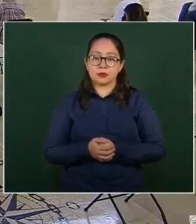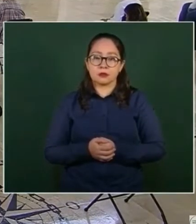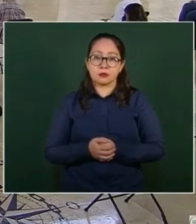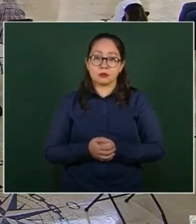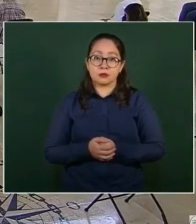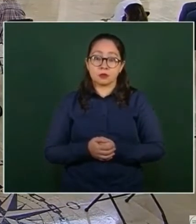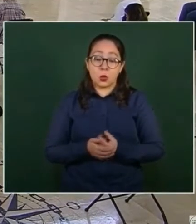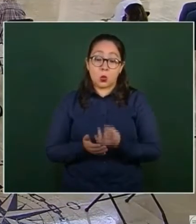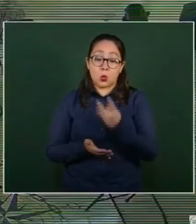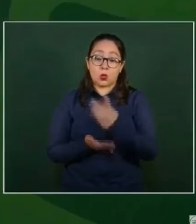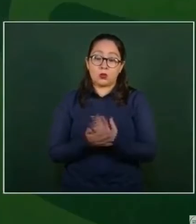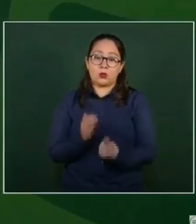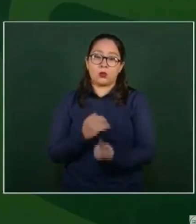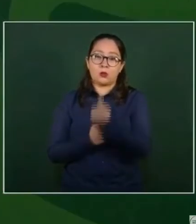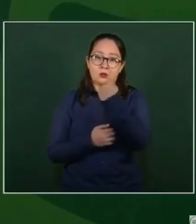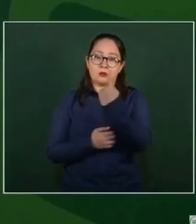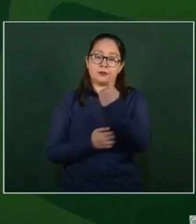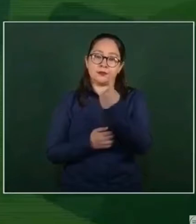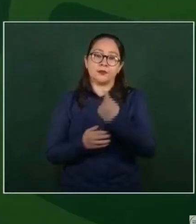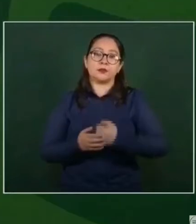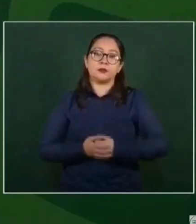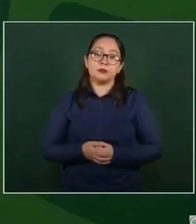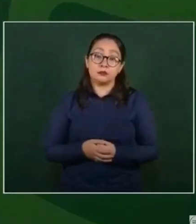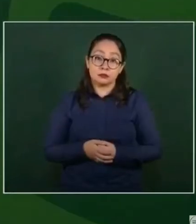partido único.